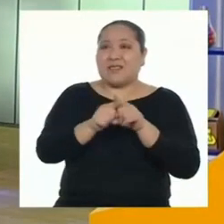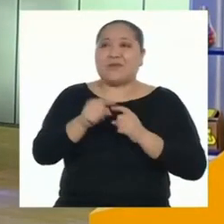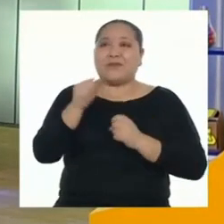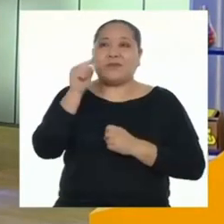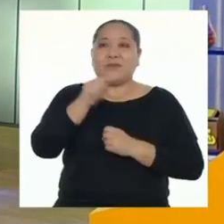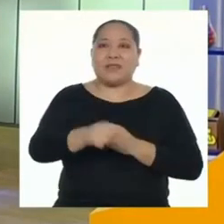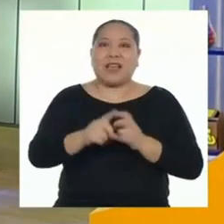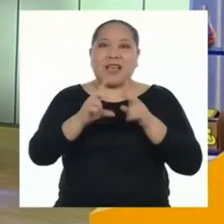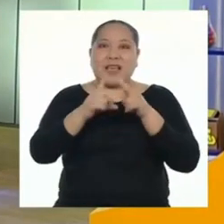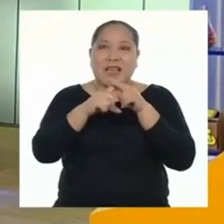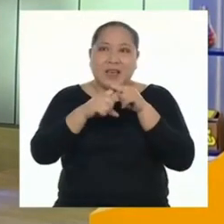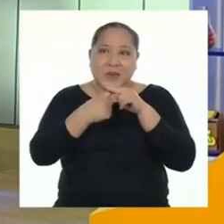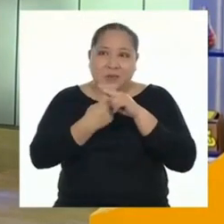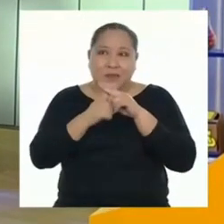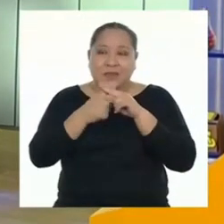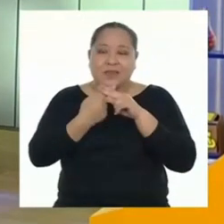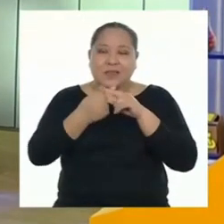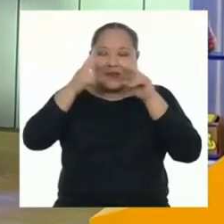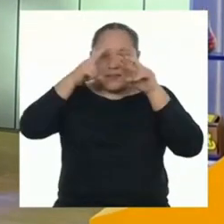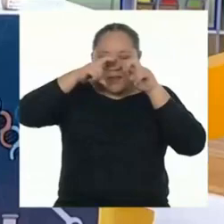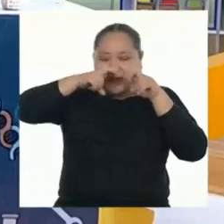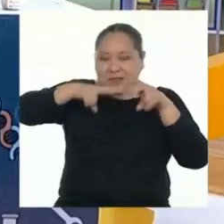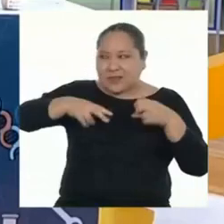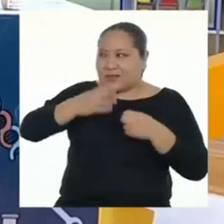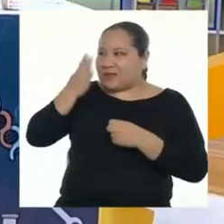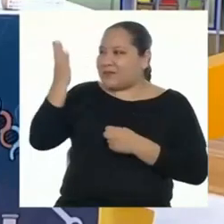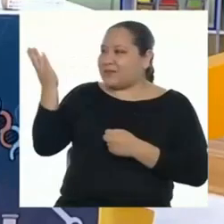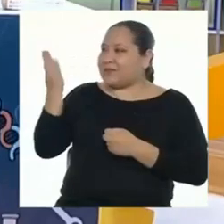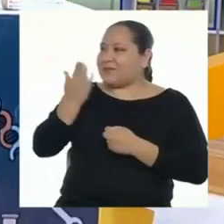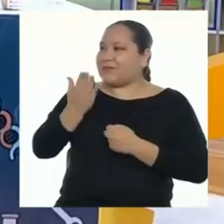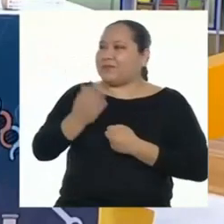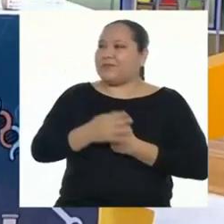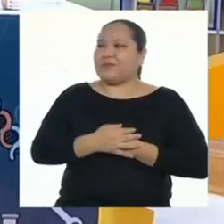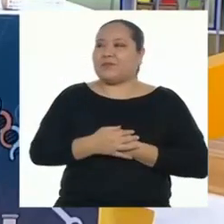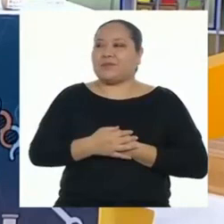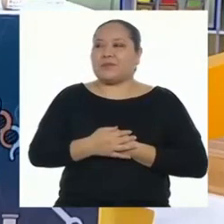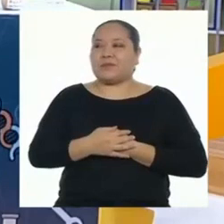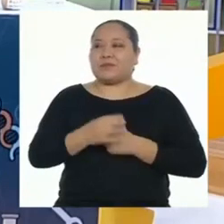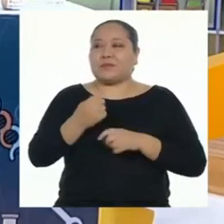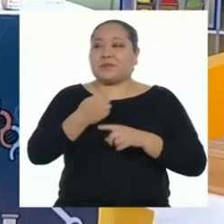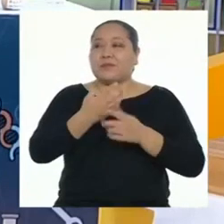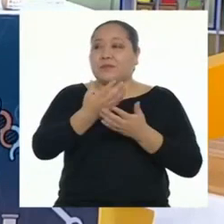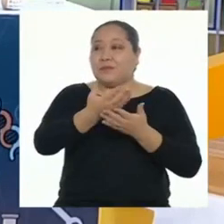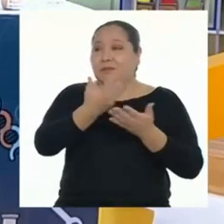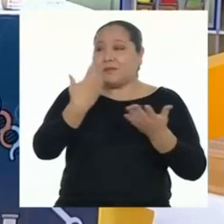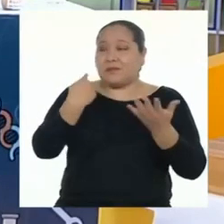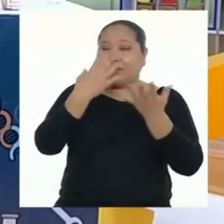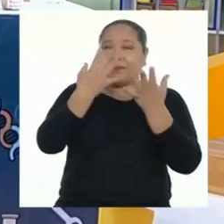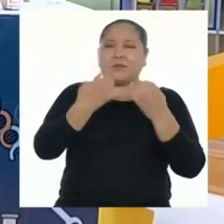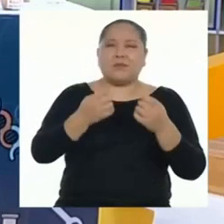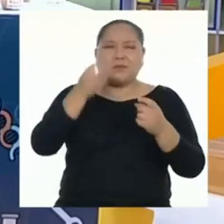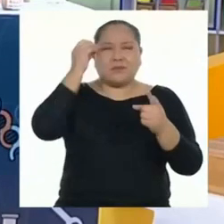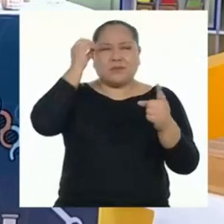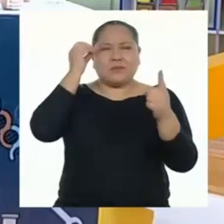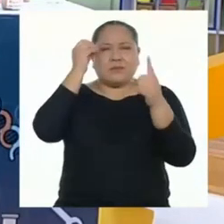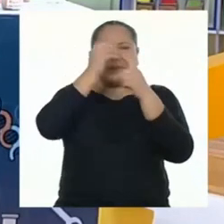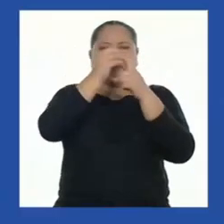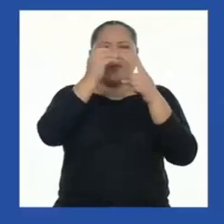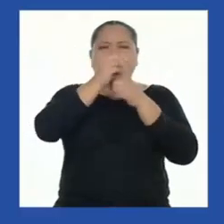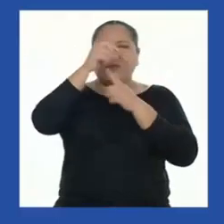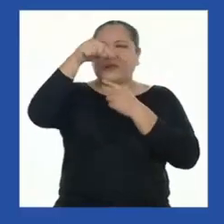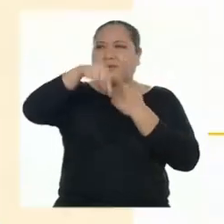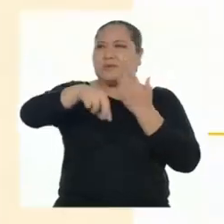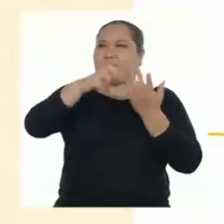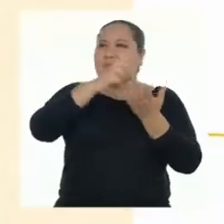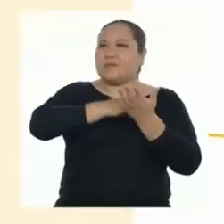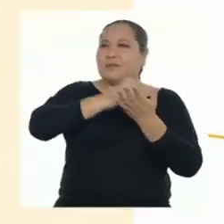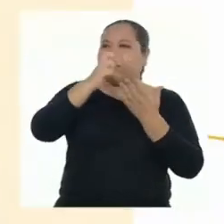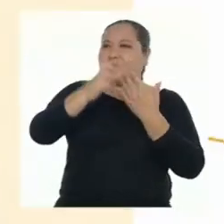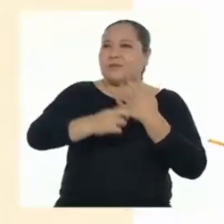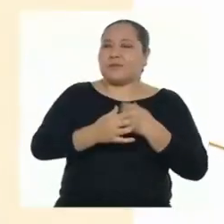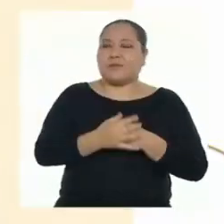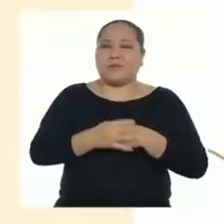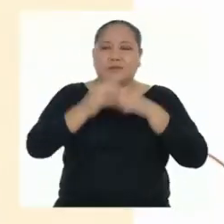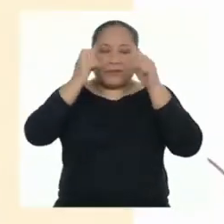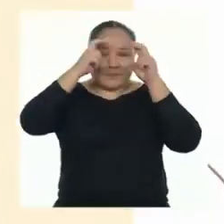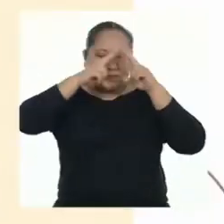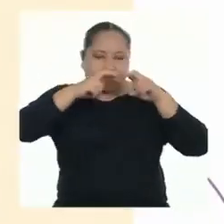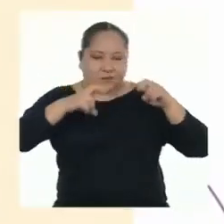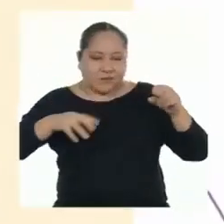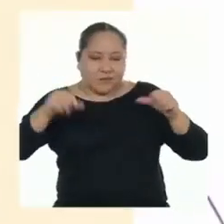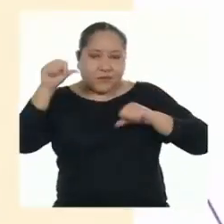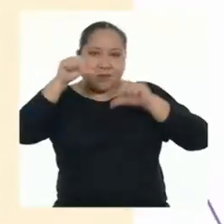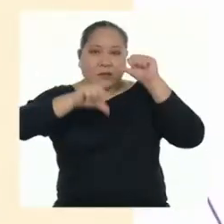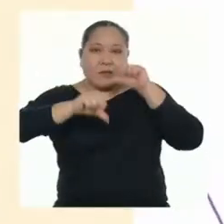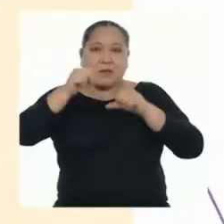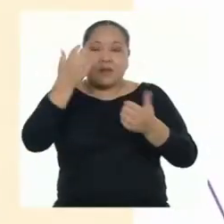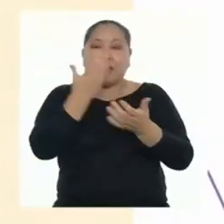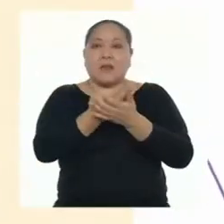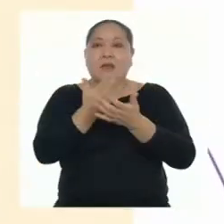quiero empezar a analizarlo con usted. Pero antes, quisiera que nos diga cuál es el propósito del programa de hoy. Indagar